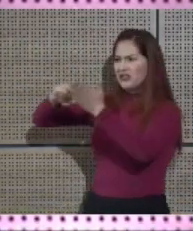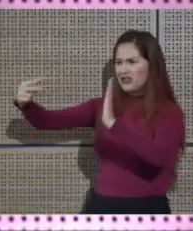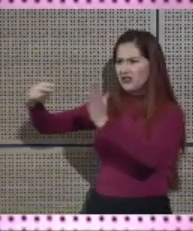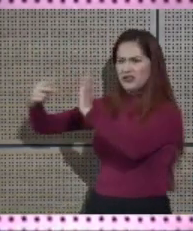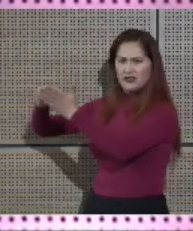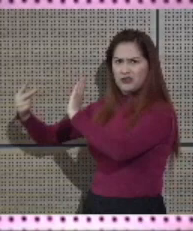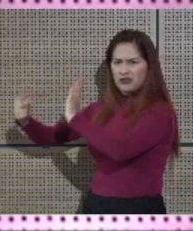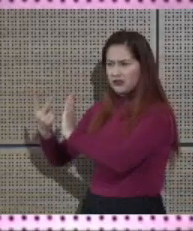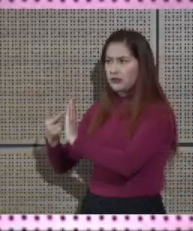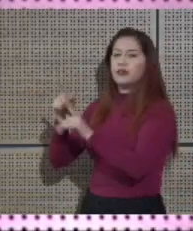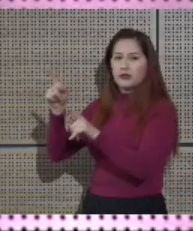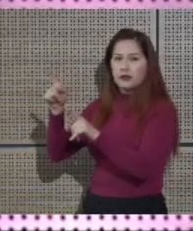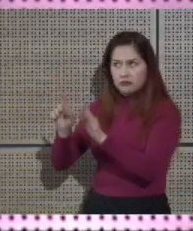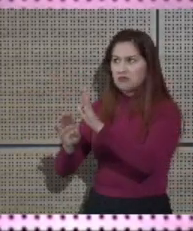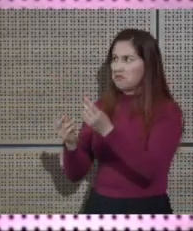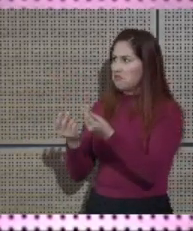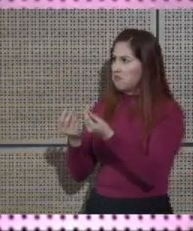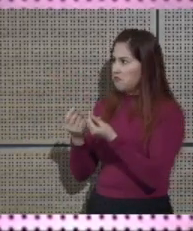tecnologías.